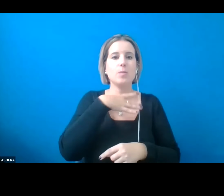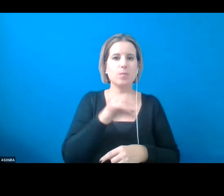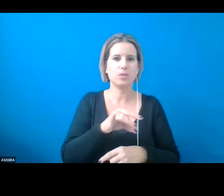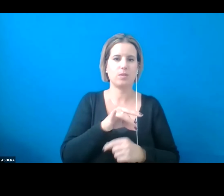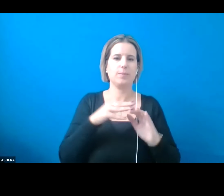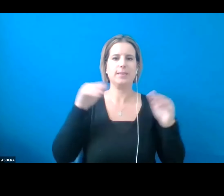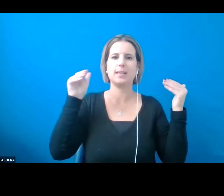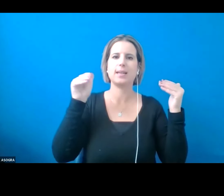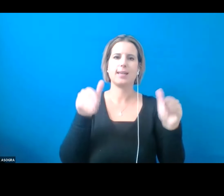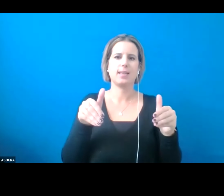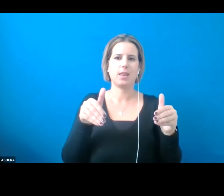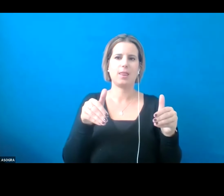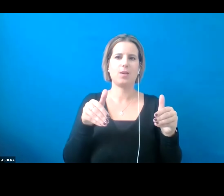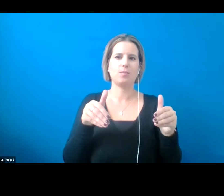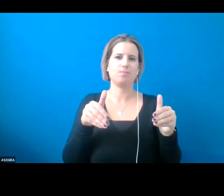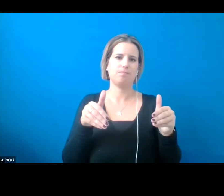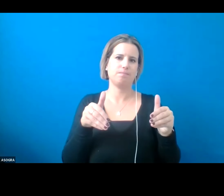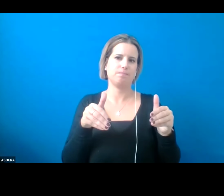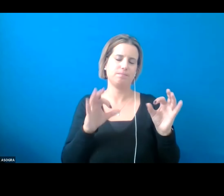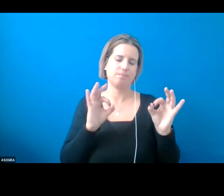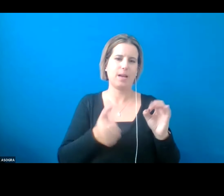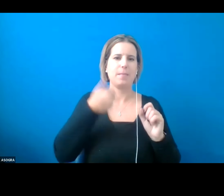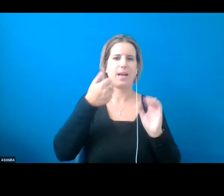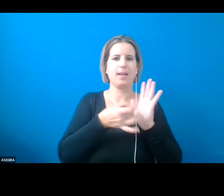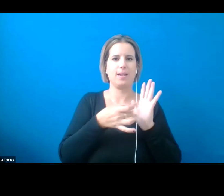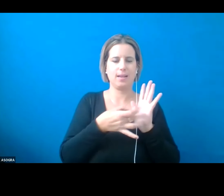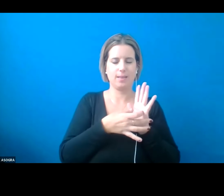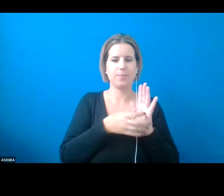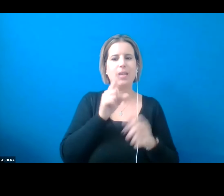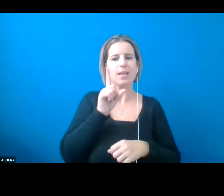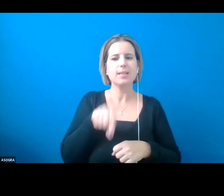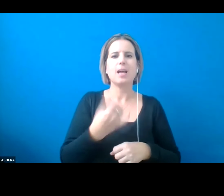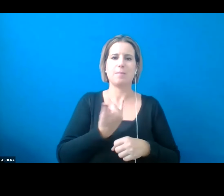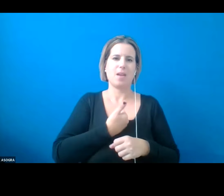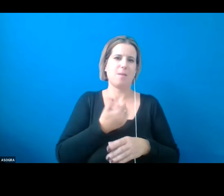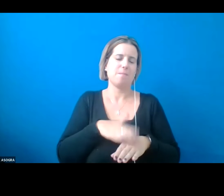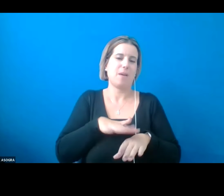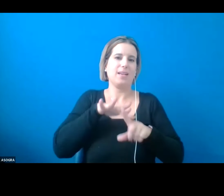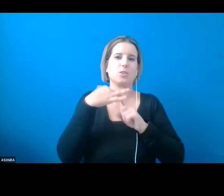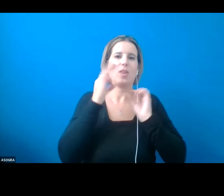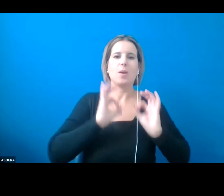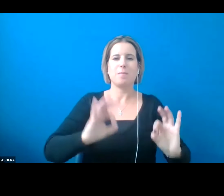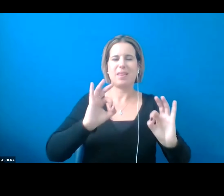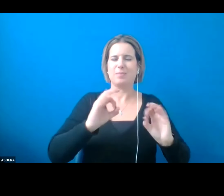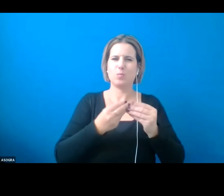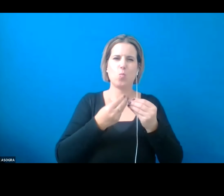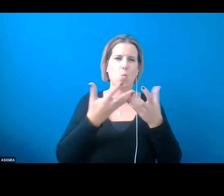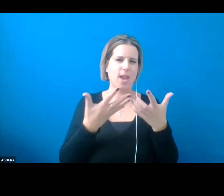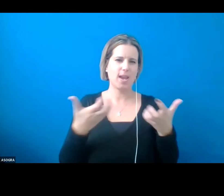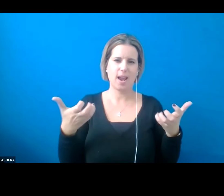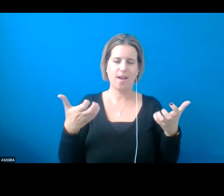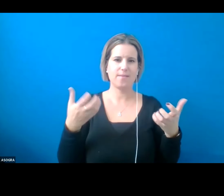damos sería una atención de más que rival también tenemos para casos especialmente graves un